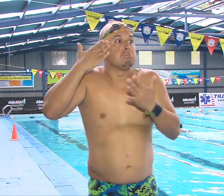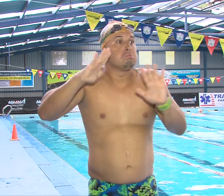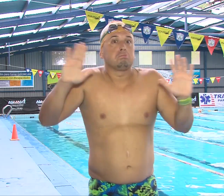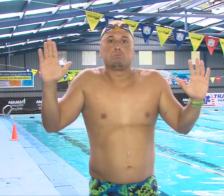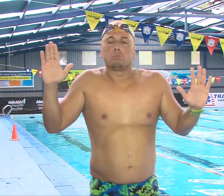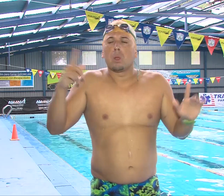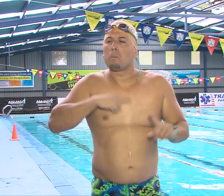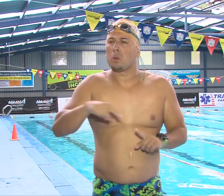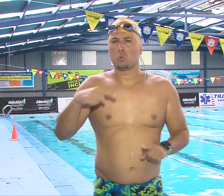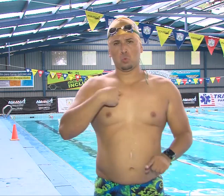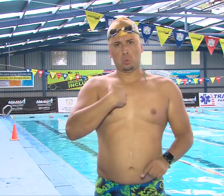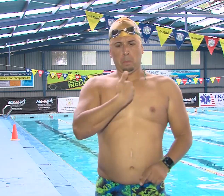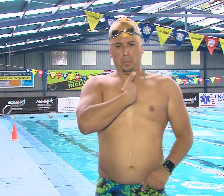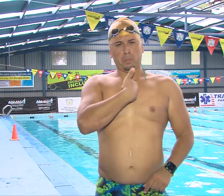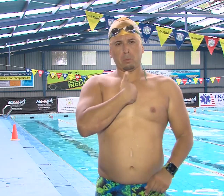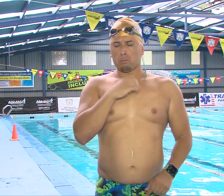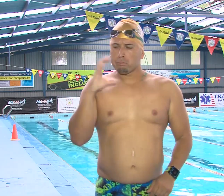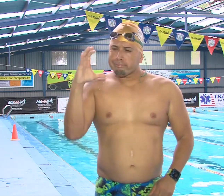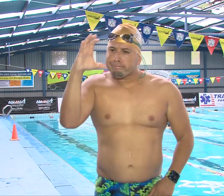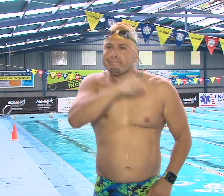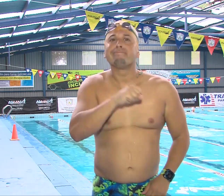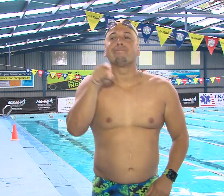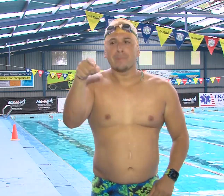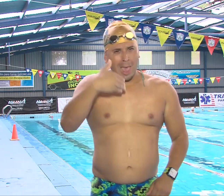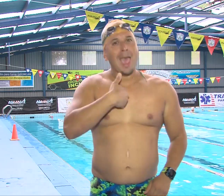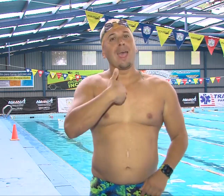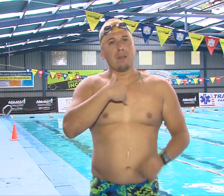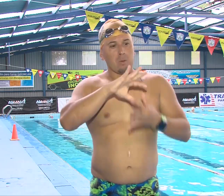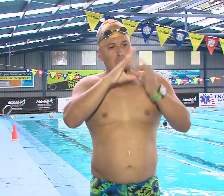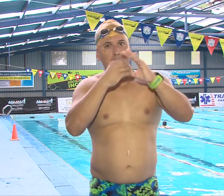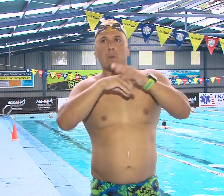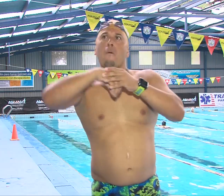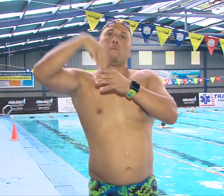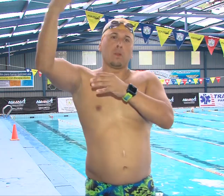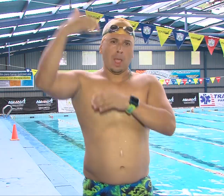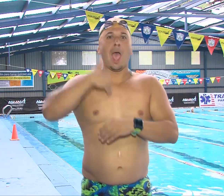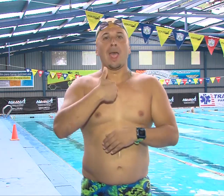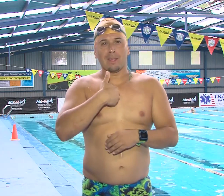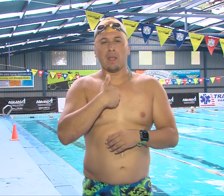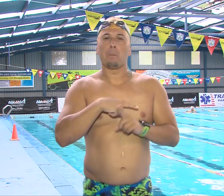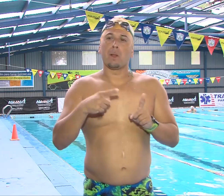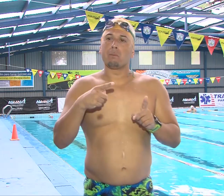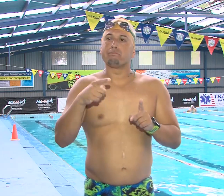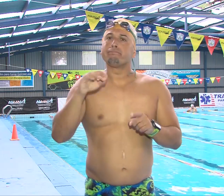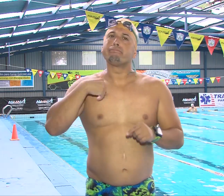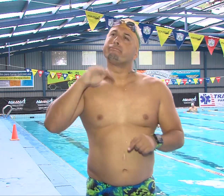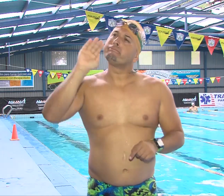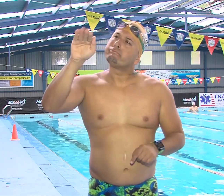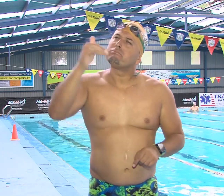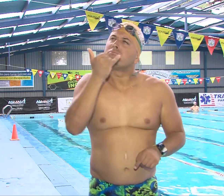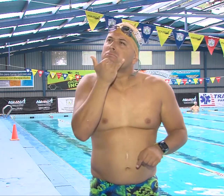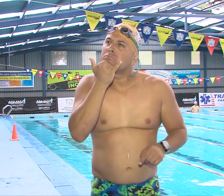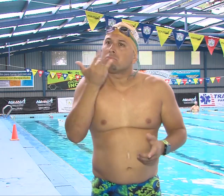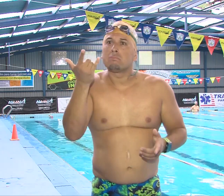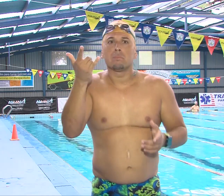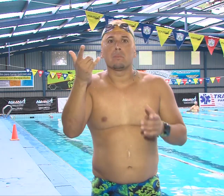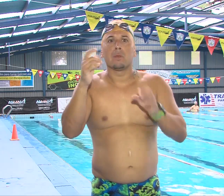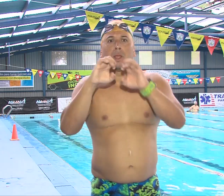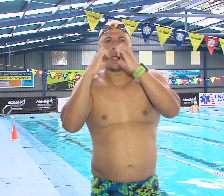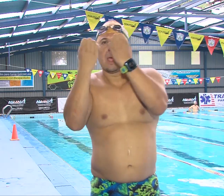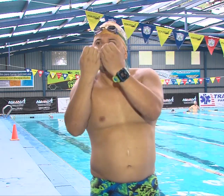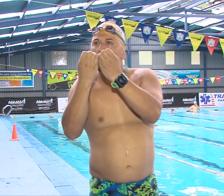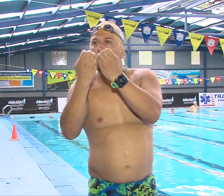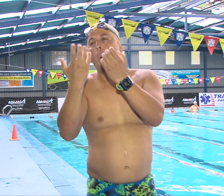Nunca había sido invitado y no conocía nada al respecto. Por mí mismo, realicé una investigación y me di cuenta que hay competencias a nivel